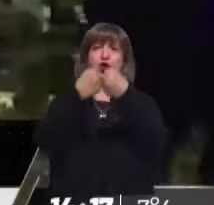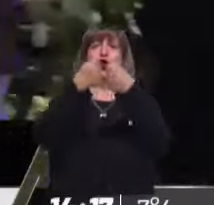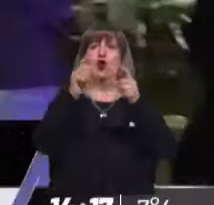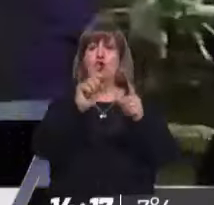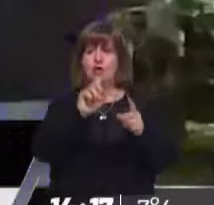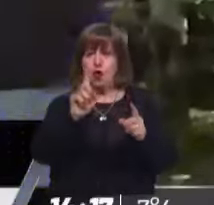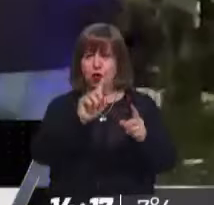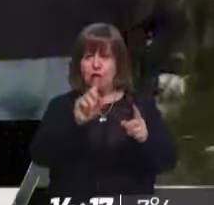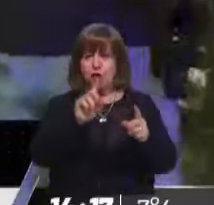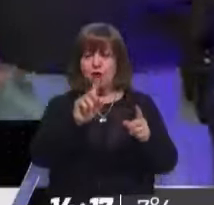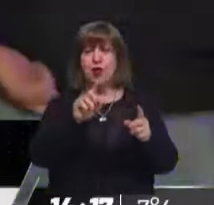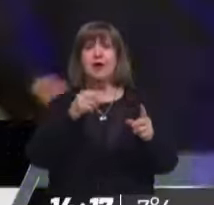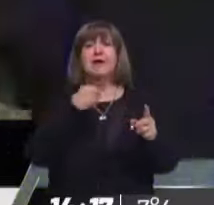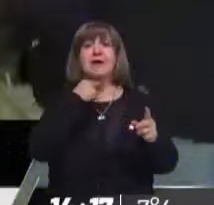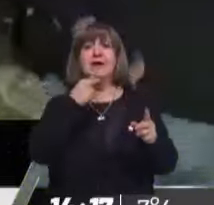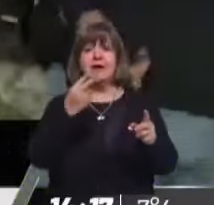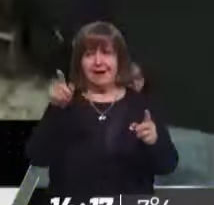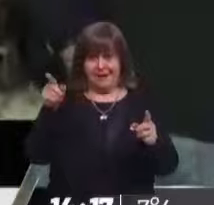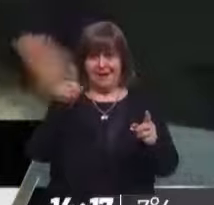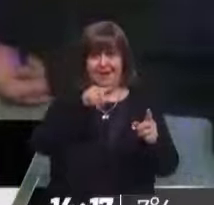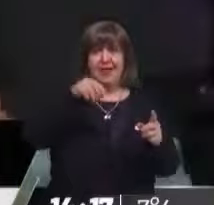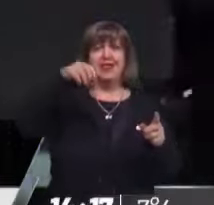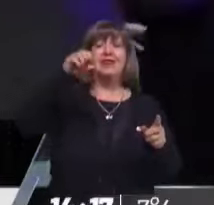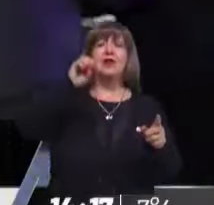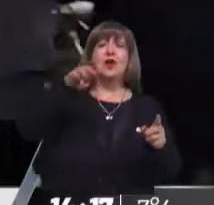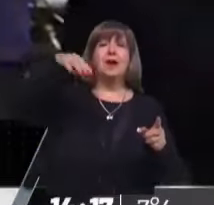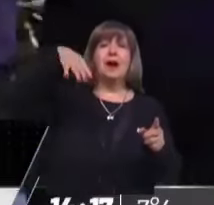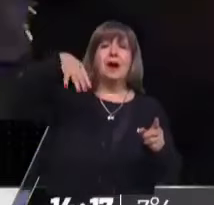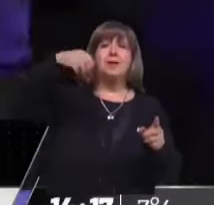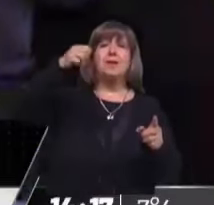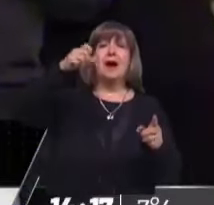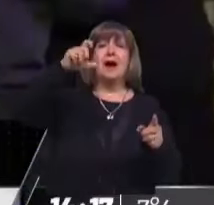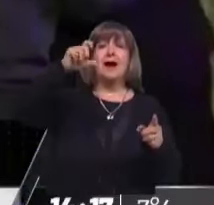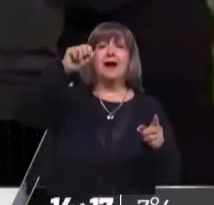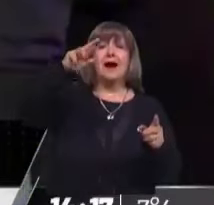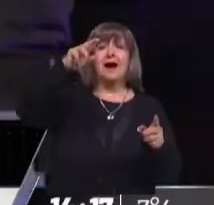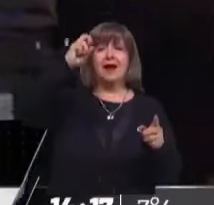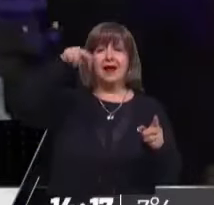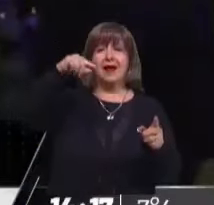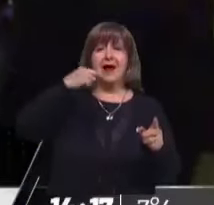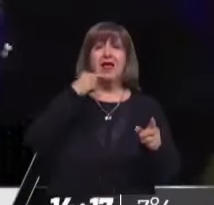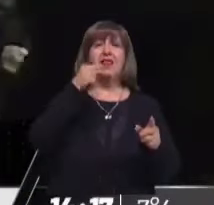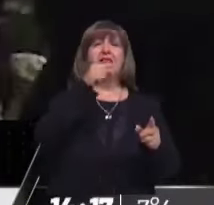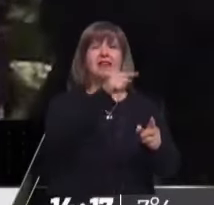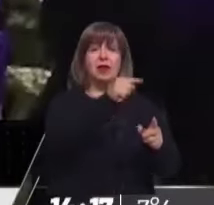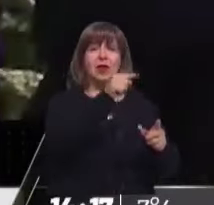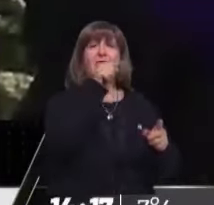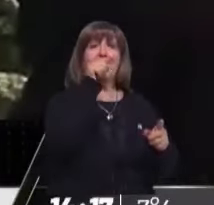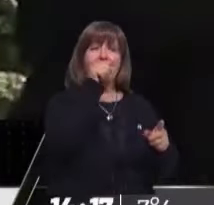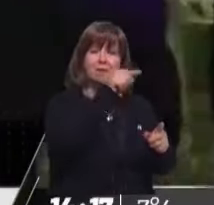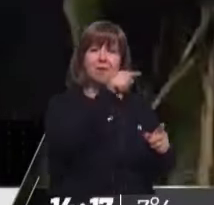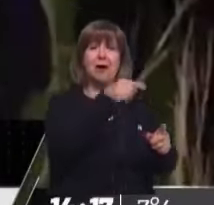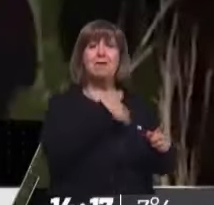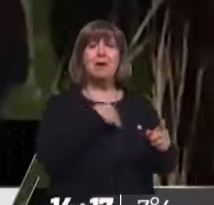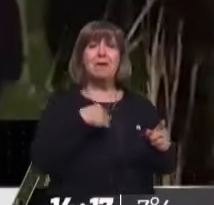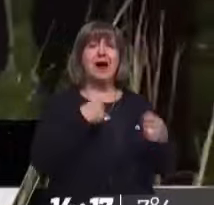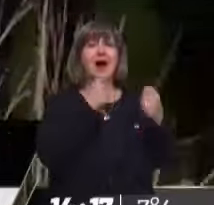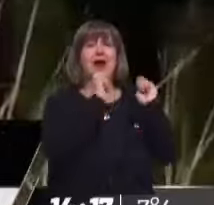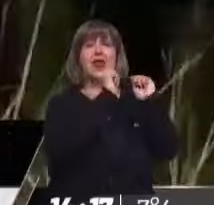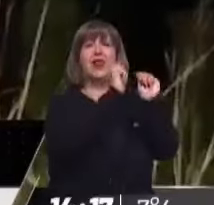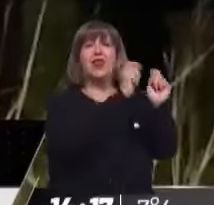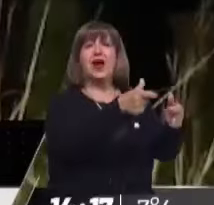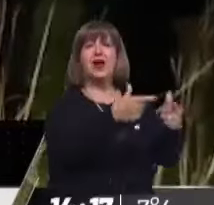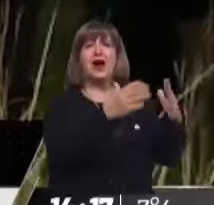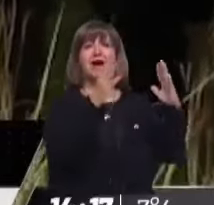tira abajo esa hipótesis. Exacto. Y este ADN hallado podría reavivarla. Vamos a ver qué es lo que se